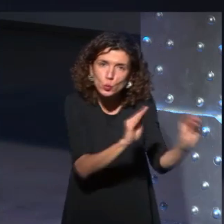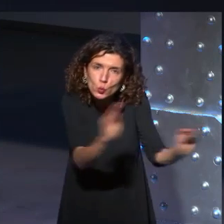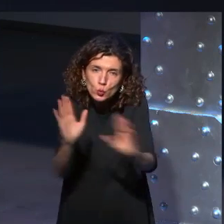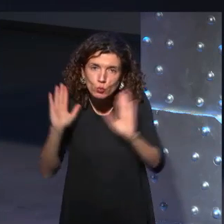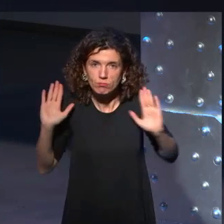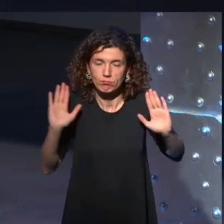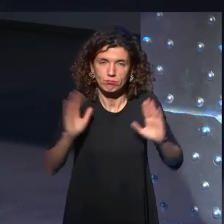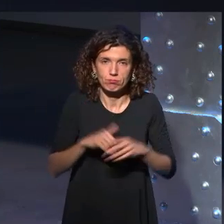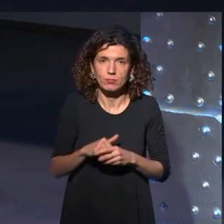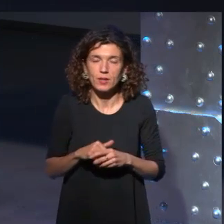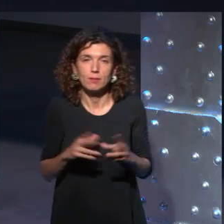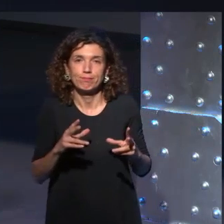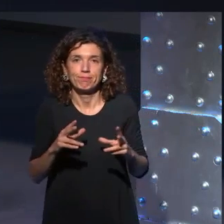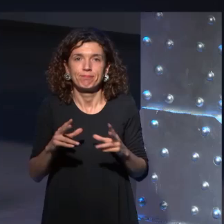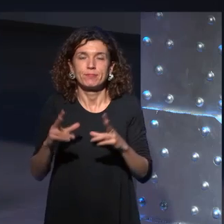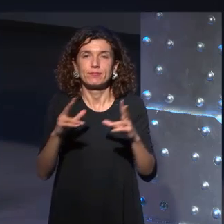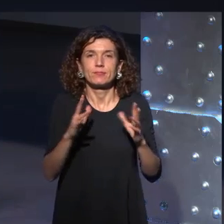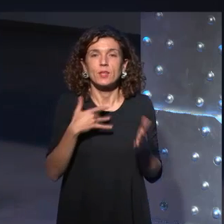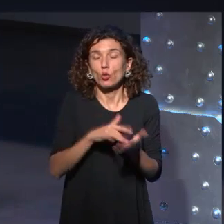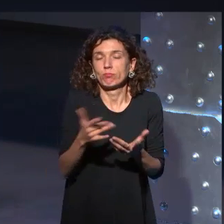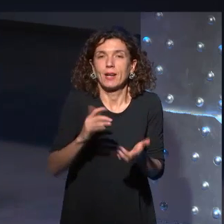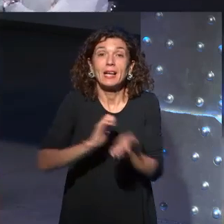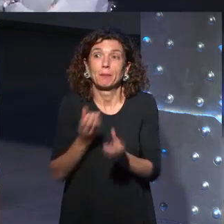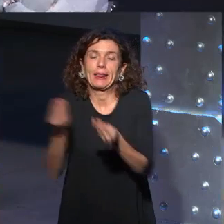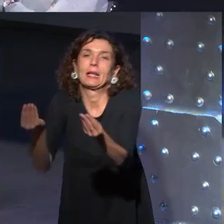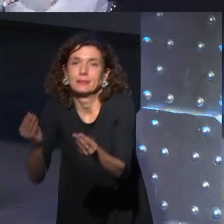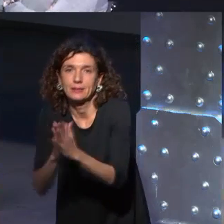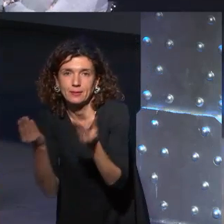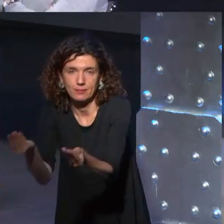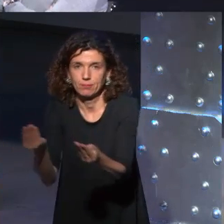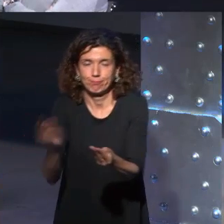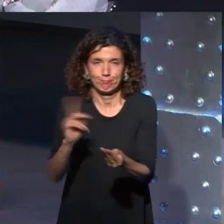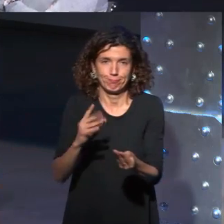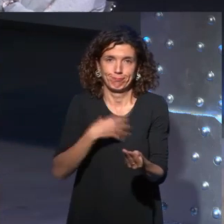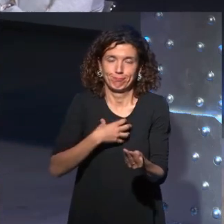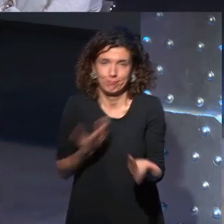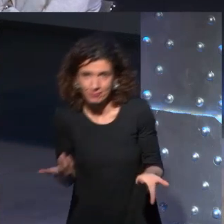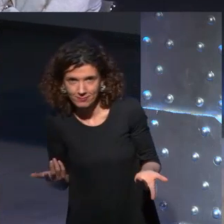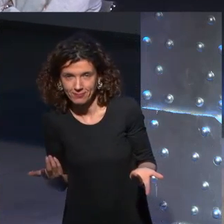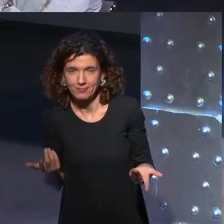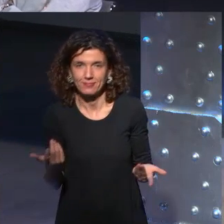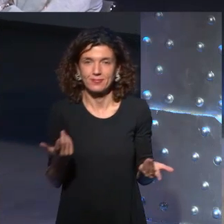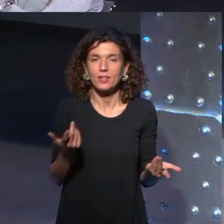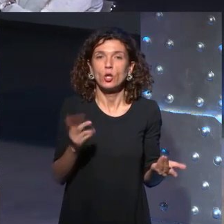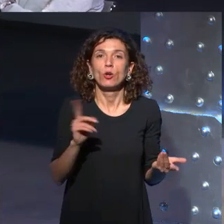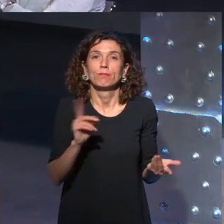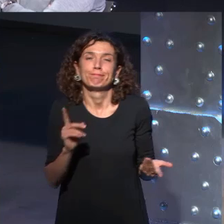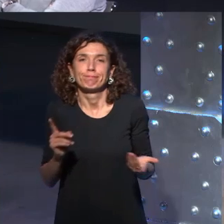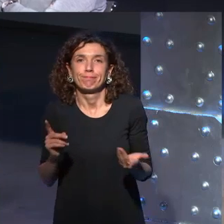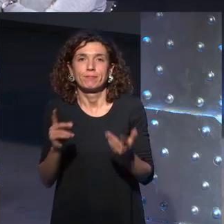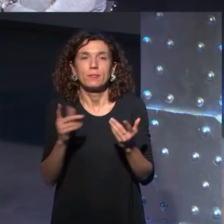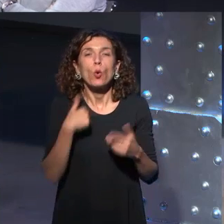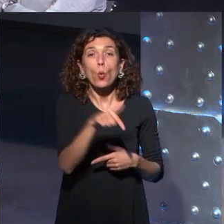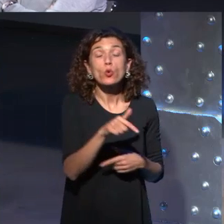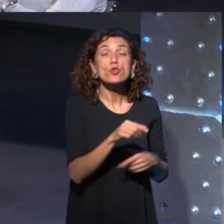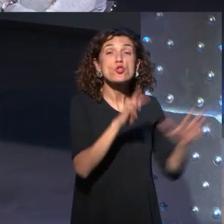presto libros. Mira, ¿Por qué no puedo pero- prestar pero- libros? ¿Por qué no puedo prestar libros? Porque no son los ves tuyos. nunca más. ¿Cómo? ¿Quién te ha dicho que Porque no? te los No, y los tienes ahí. No.